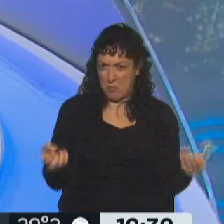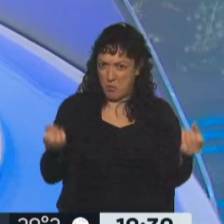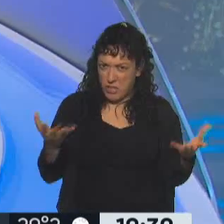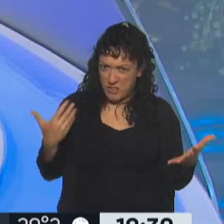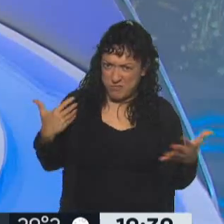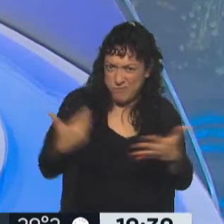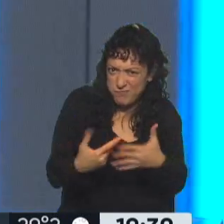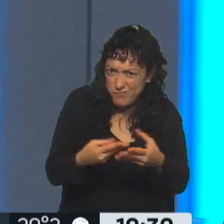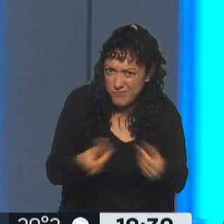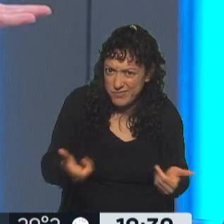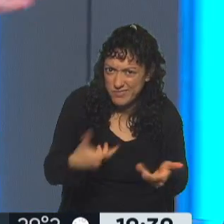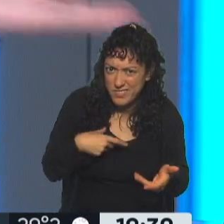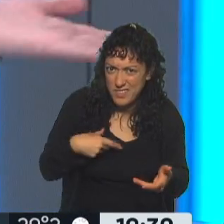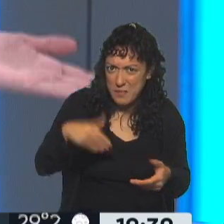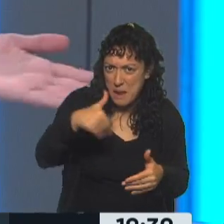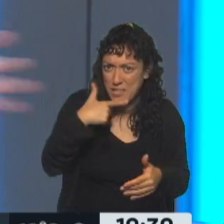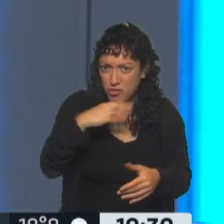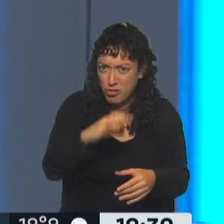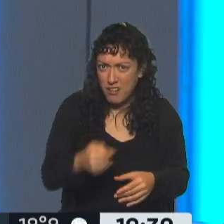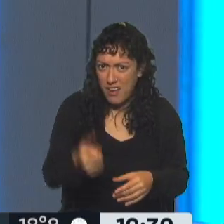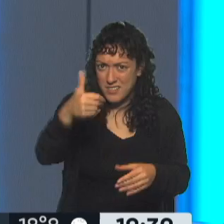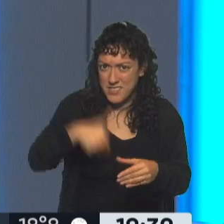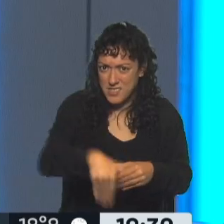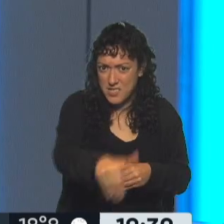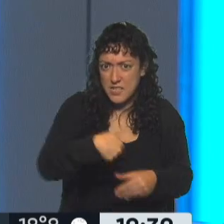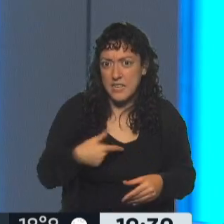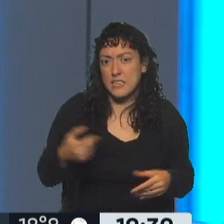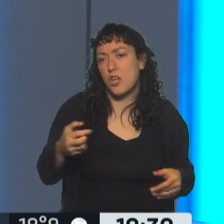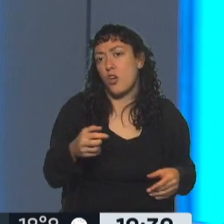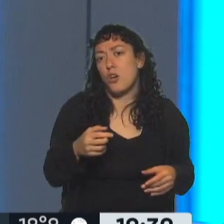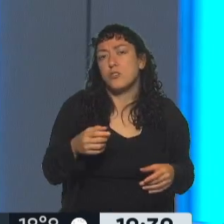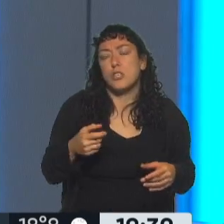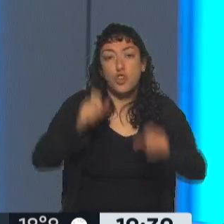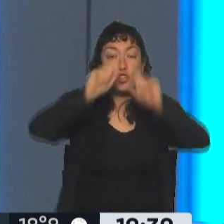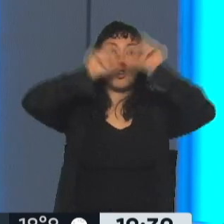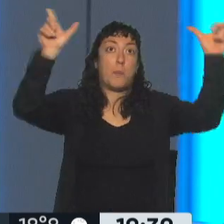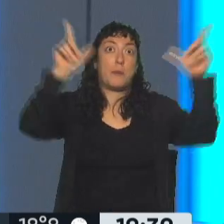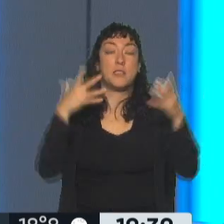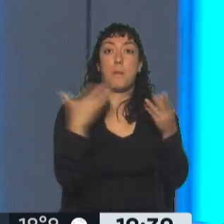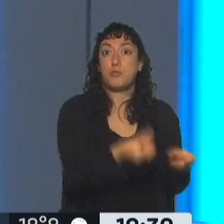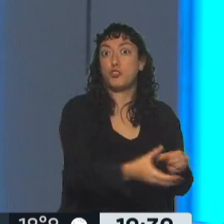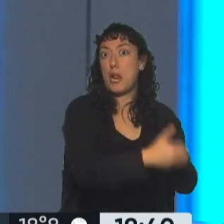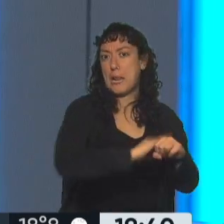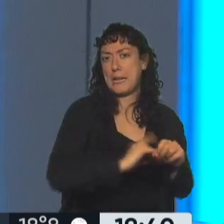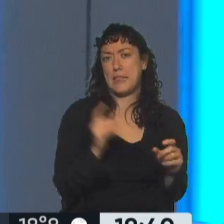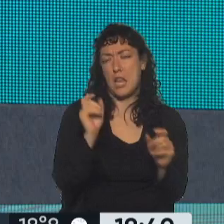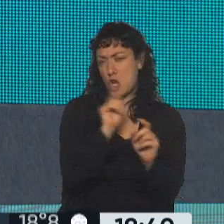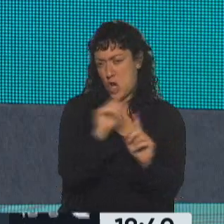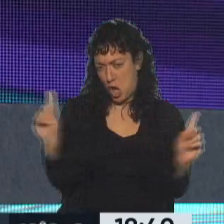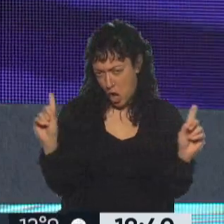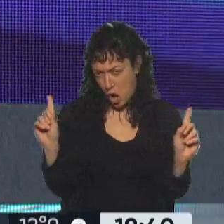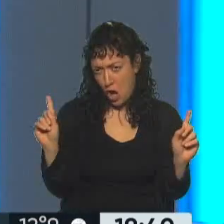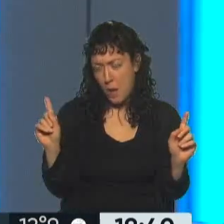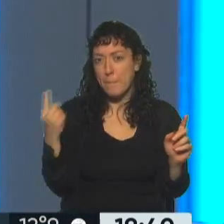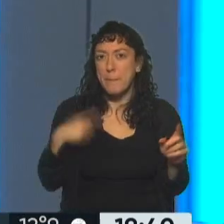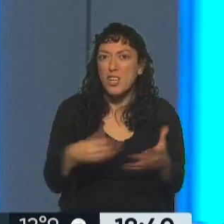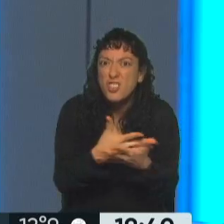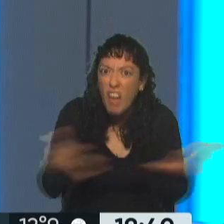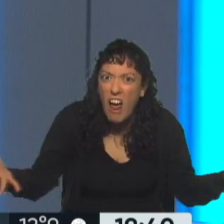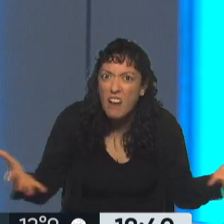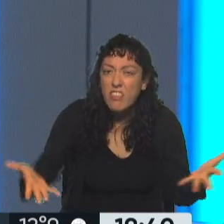Aires y se iba a presentar como candidata a presidenta. Después se iba a presentar como candidata jefa de la ciudad de Buenos Aires, jefa